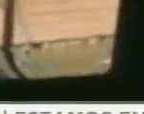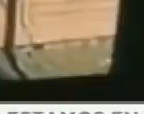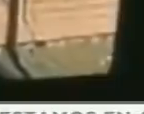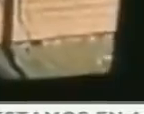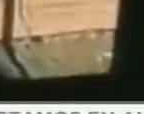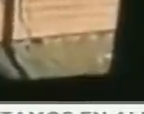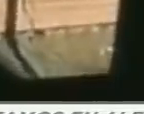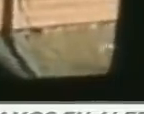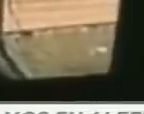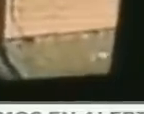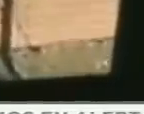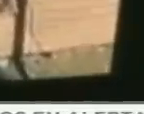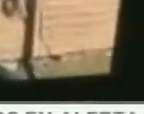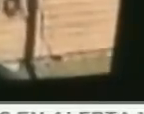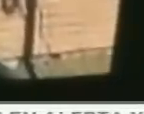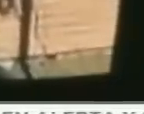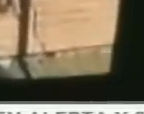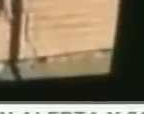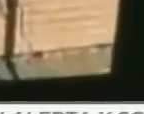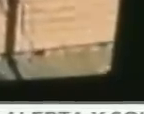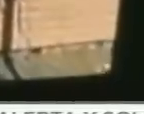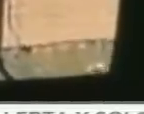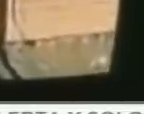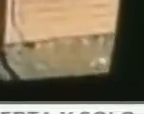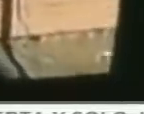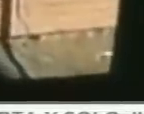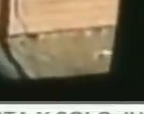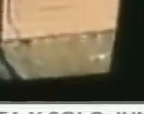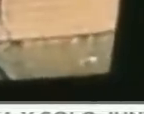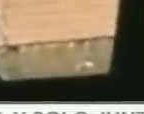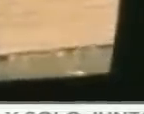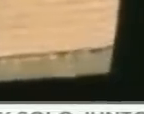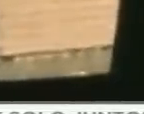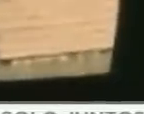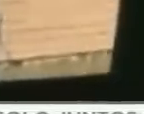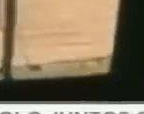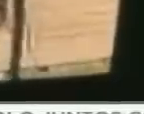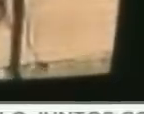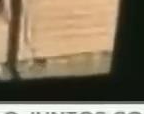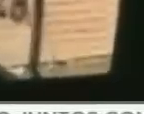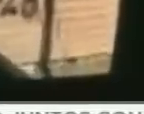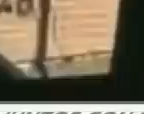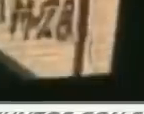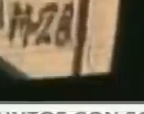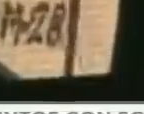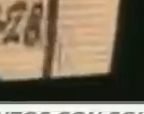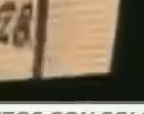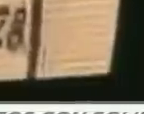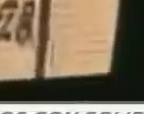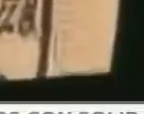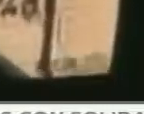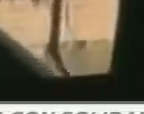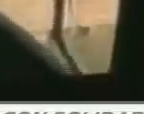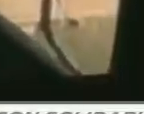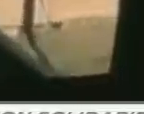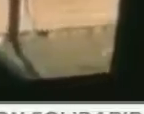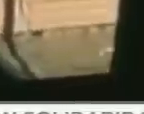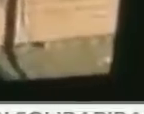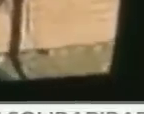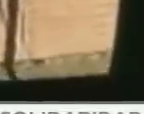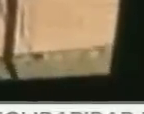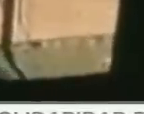MBR, este señor del chaleco negro, ¿cómo dispara? ¿Cómo vacía la pistola? La franela del MBR, este señor